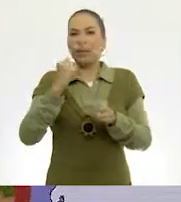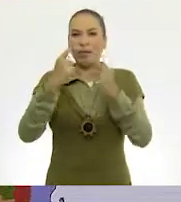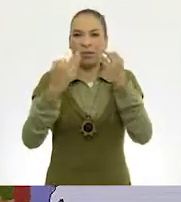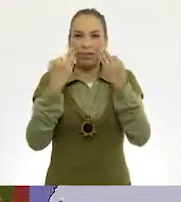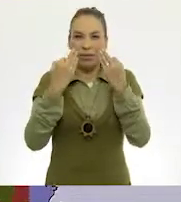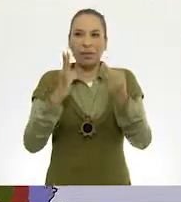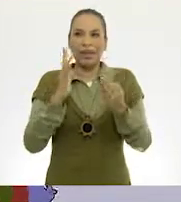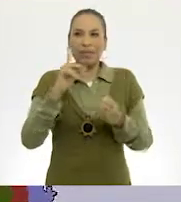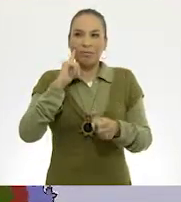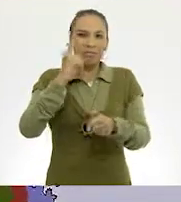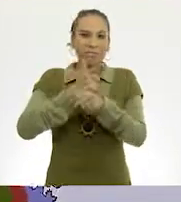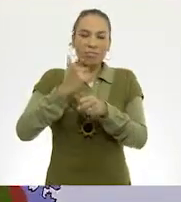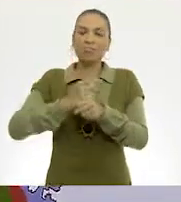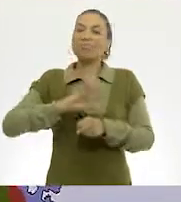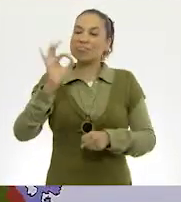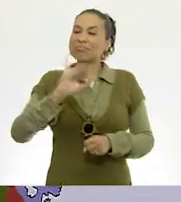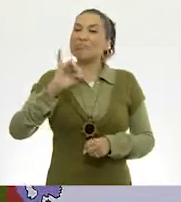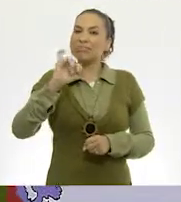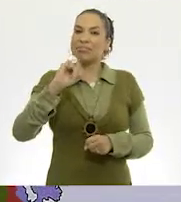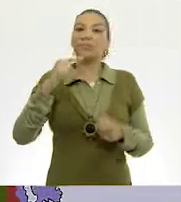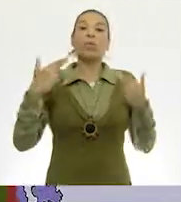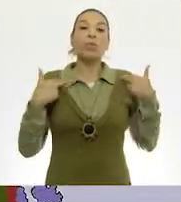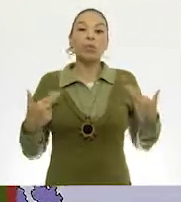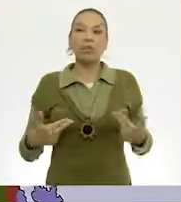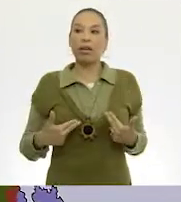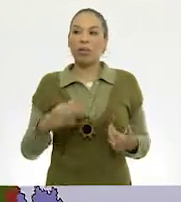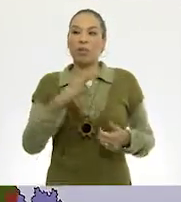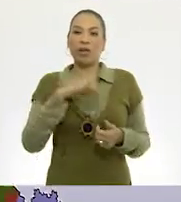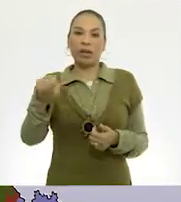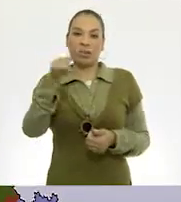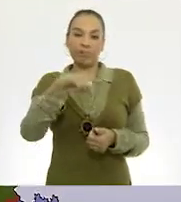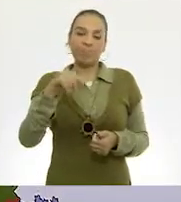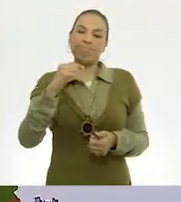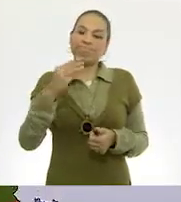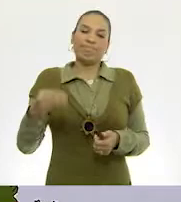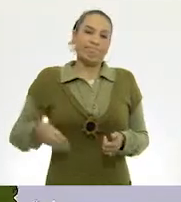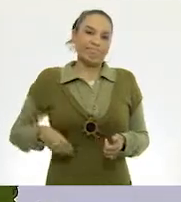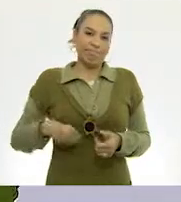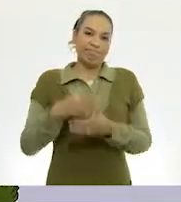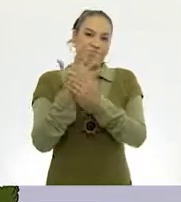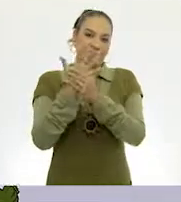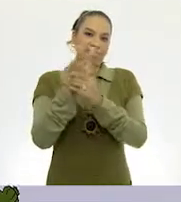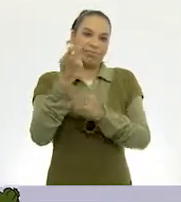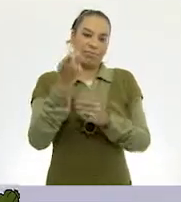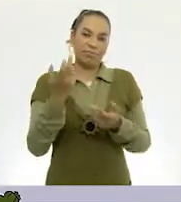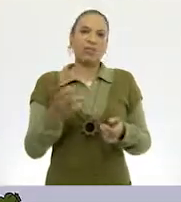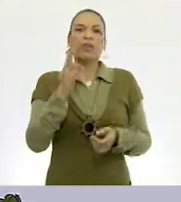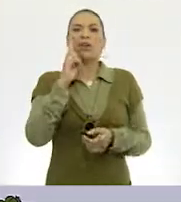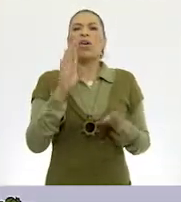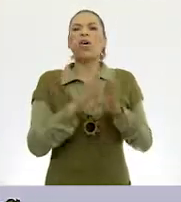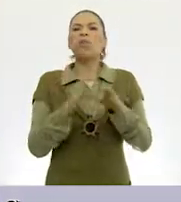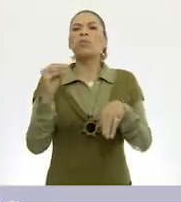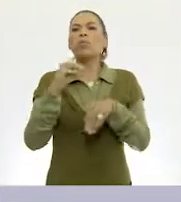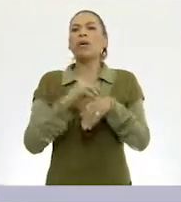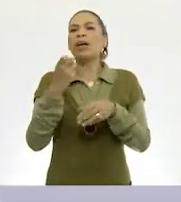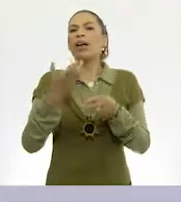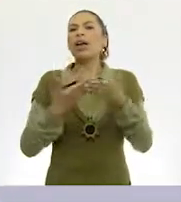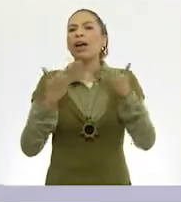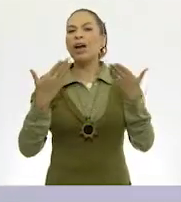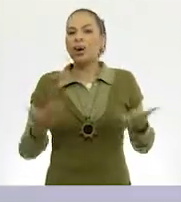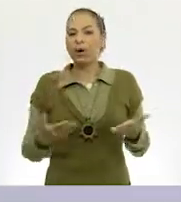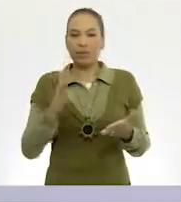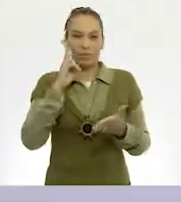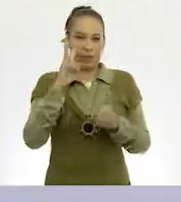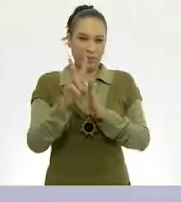evidencias apuntan a que sí, los seres humanos pudieron incidir en ese proceso. Veamos cómo se plantea ahora en este